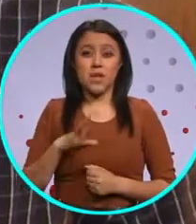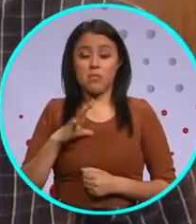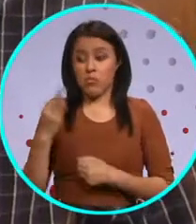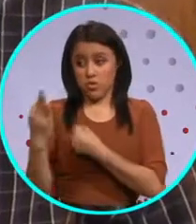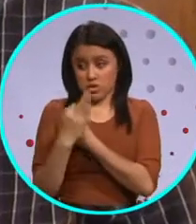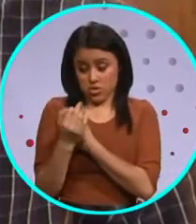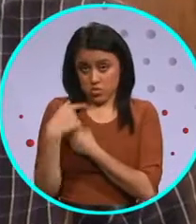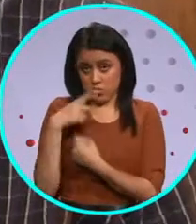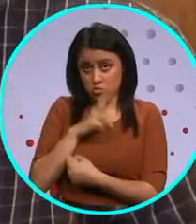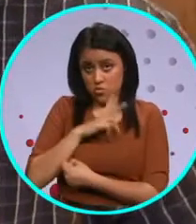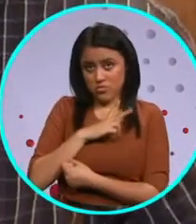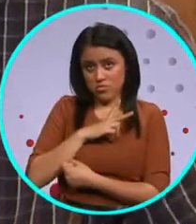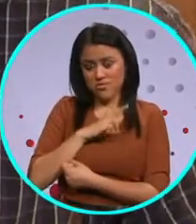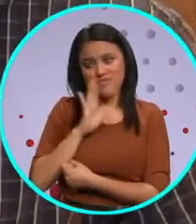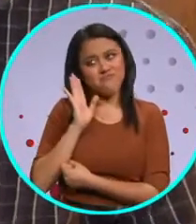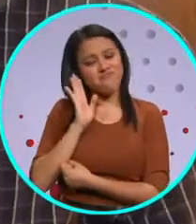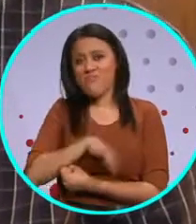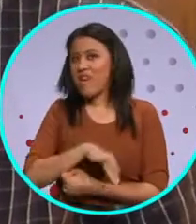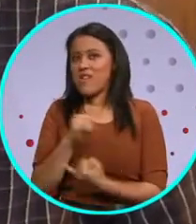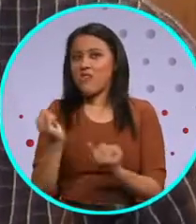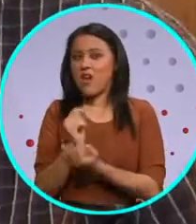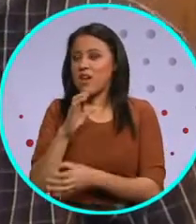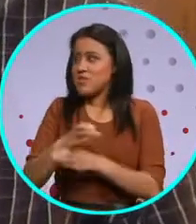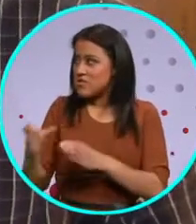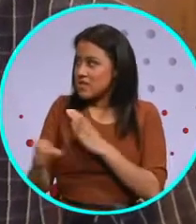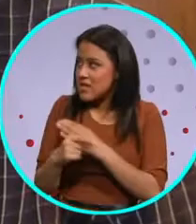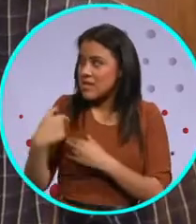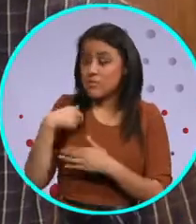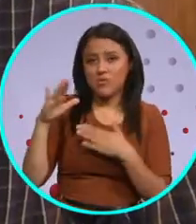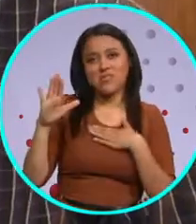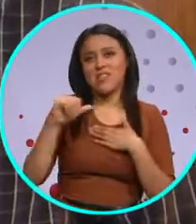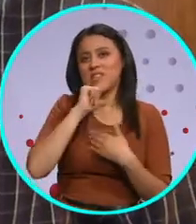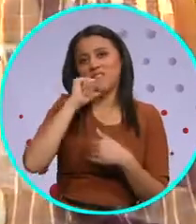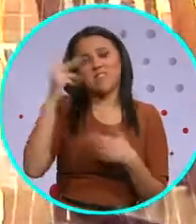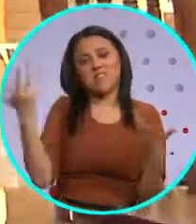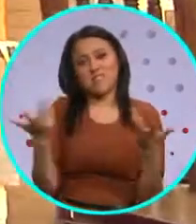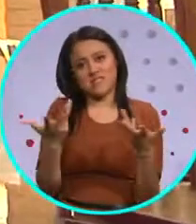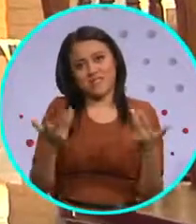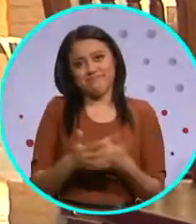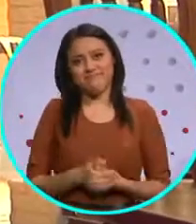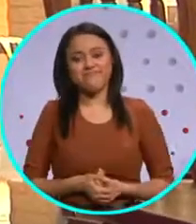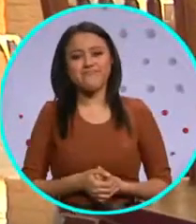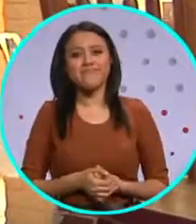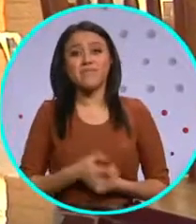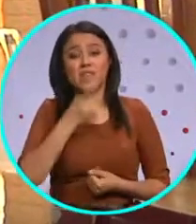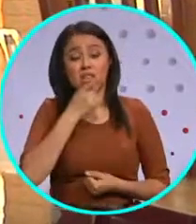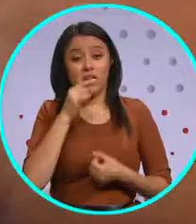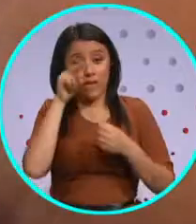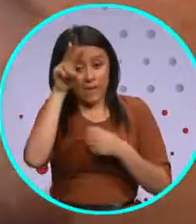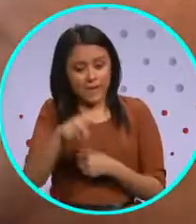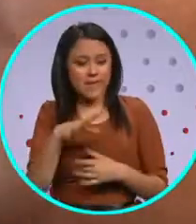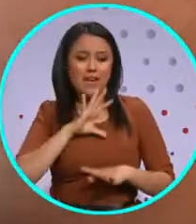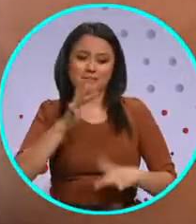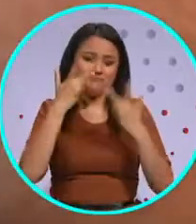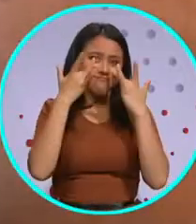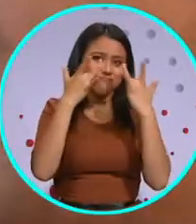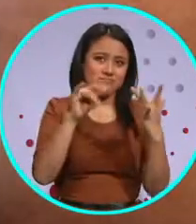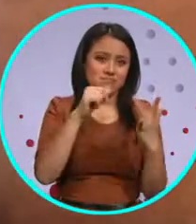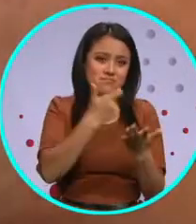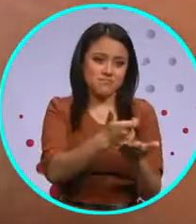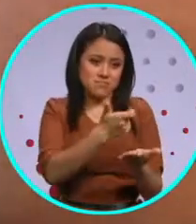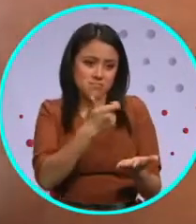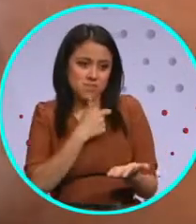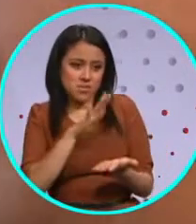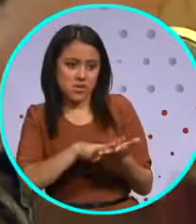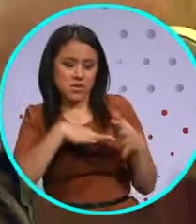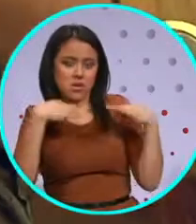que nos daban otras cosas que no se habían prometido tampoco estaban cumpliendo aseguró que luego de renunciar no le entregaron los